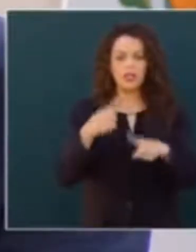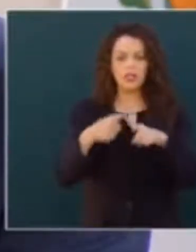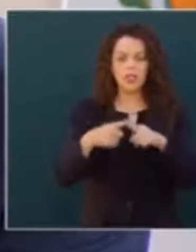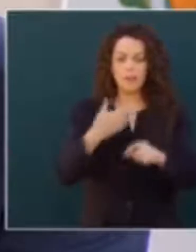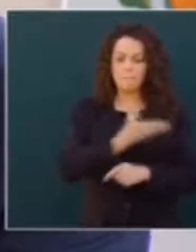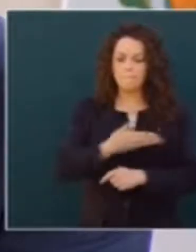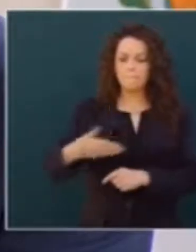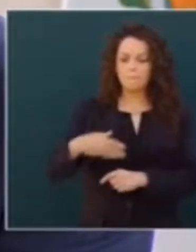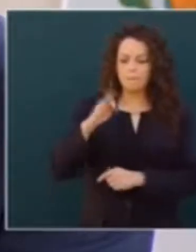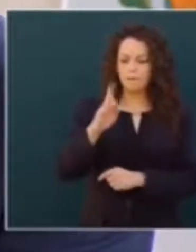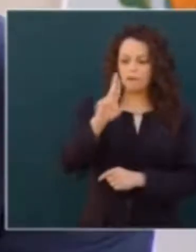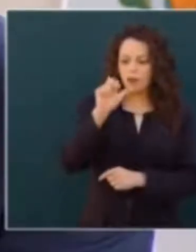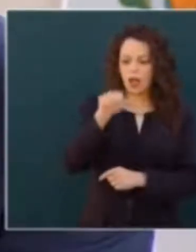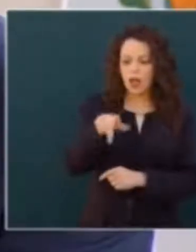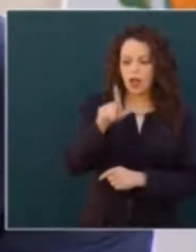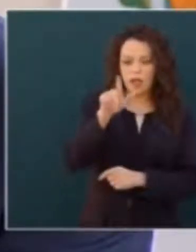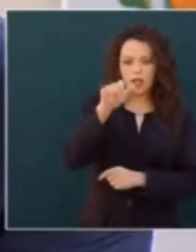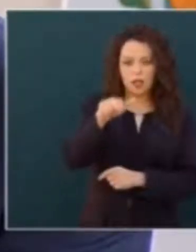el embajador